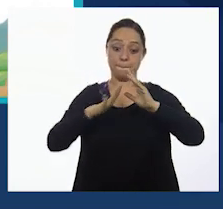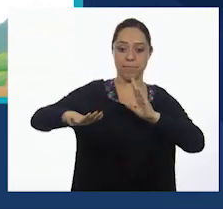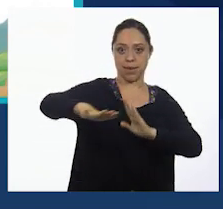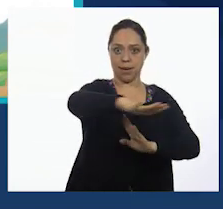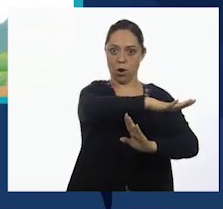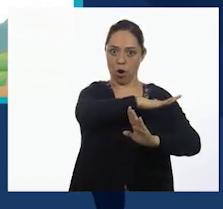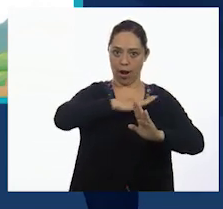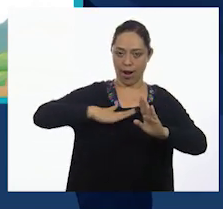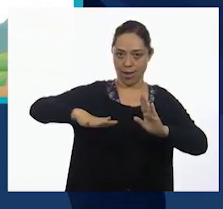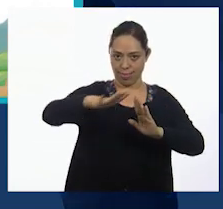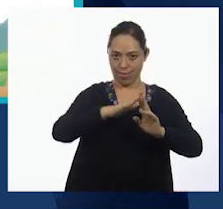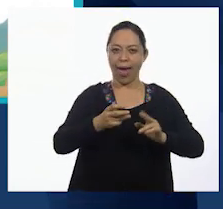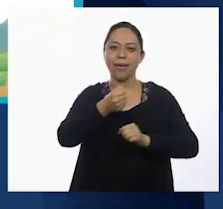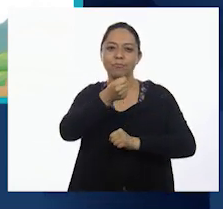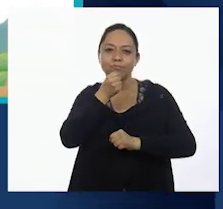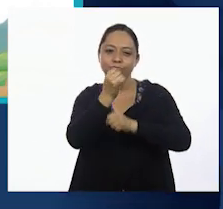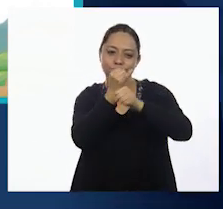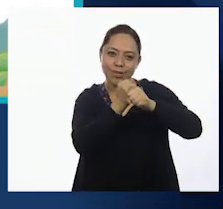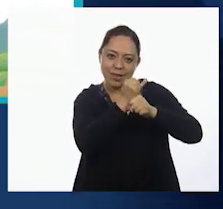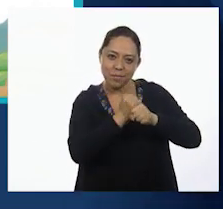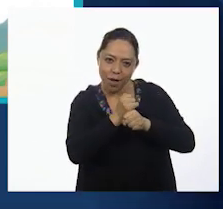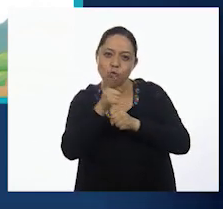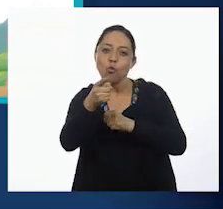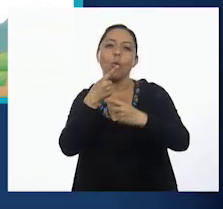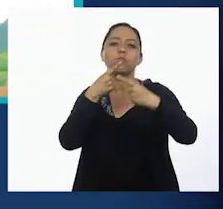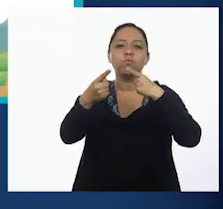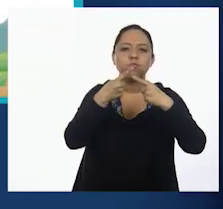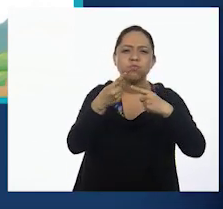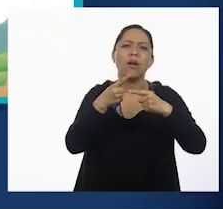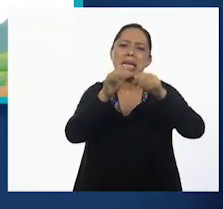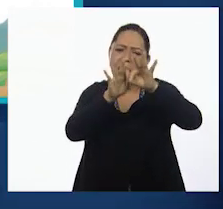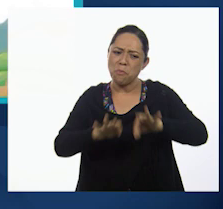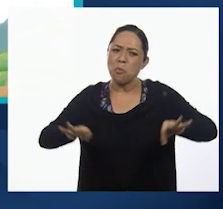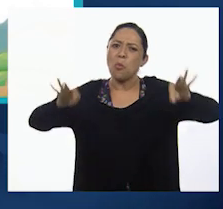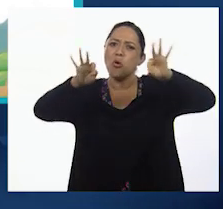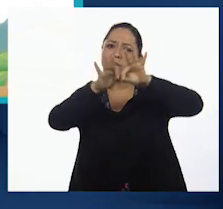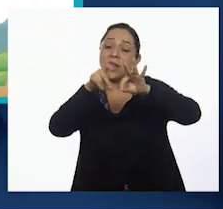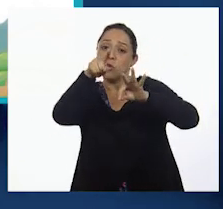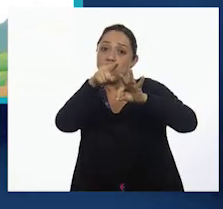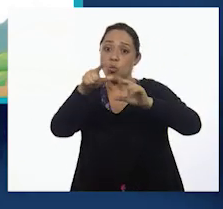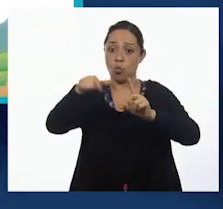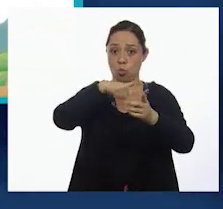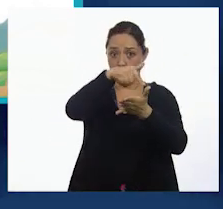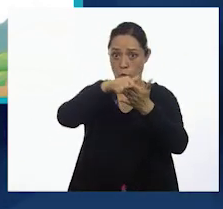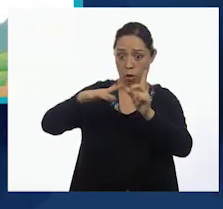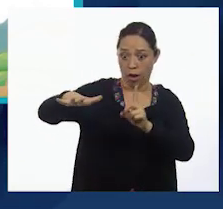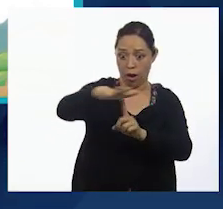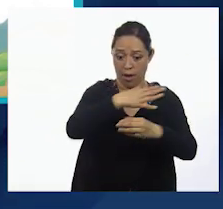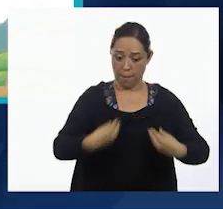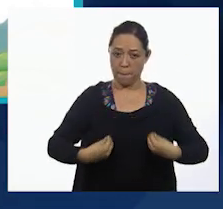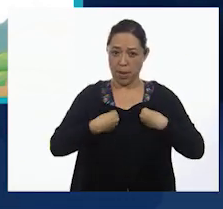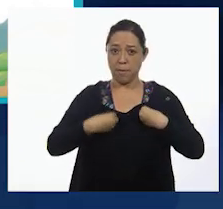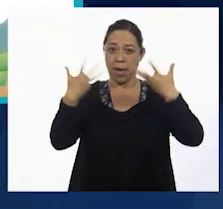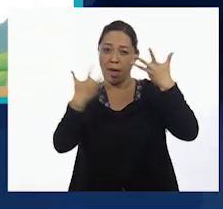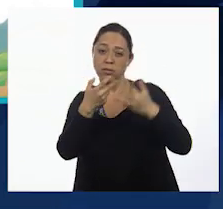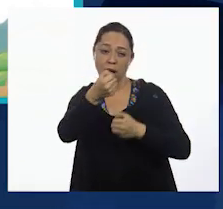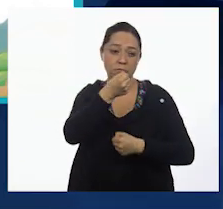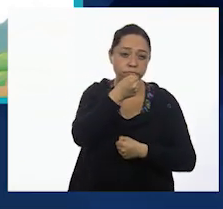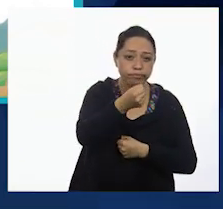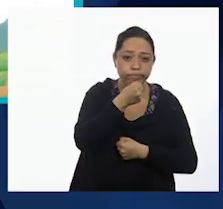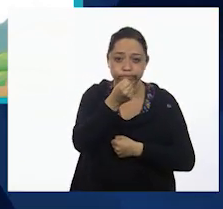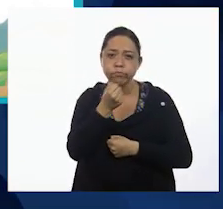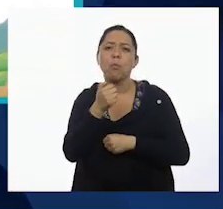Dice, discutan por qué es importante elaborar un reportaje sobre el lugar donde viven, sobre qué aspectos sería relevante